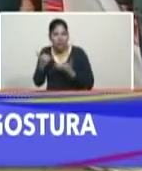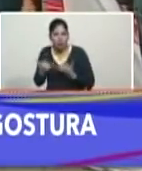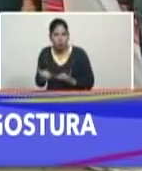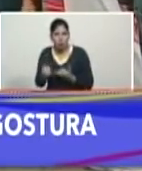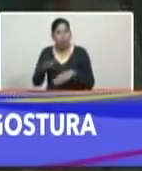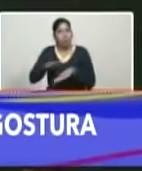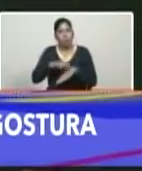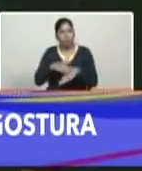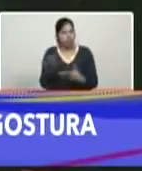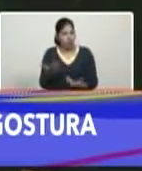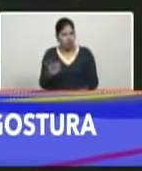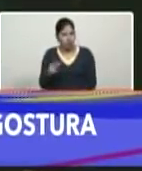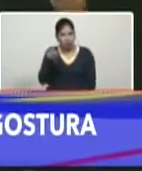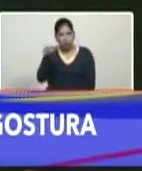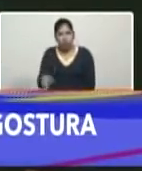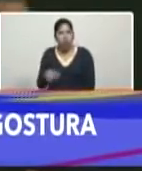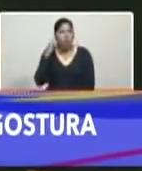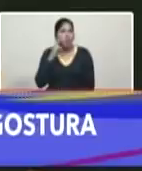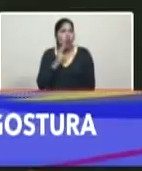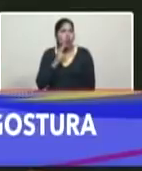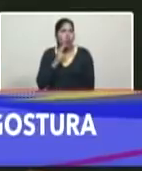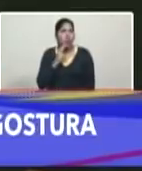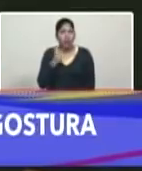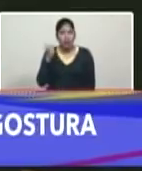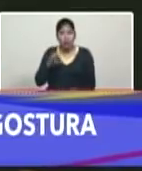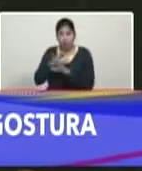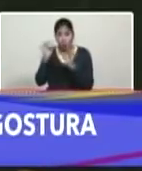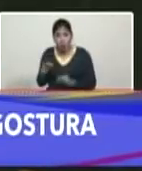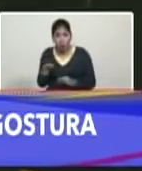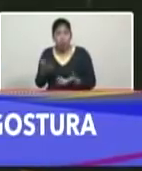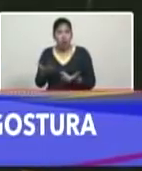Porque Bolívar, con las armas victoriosas,